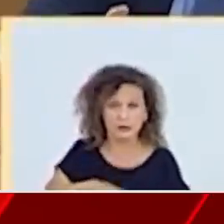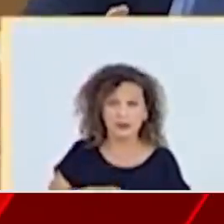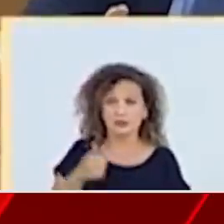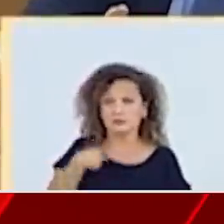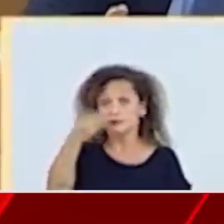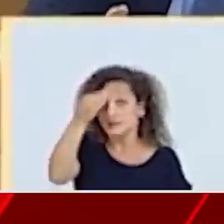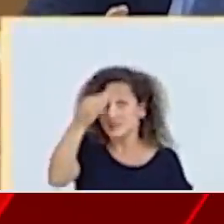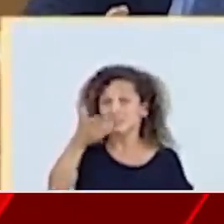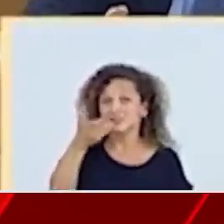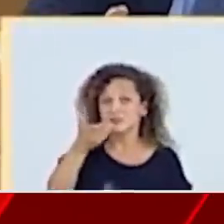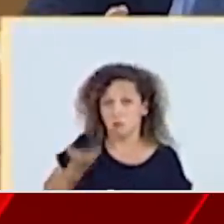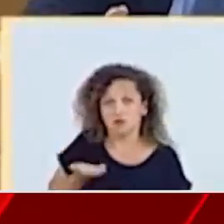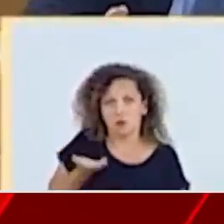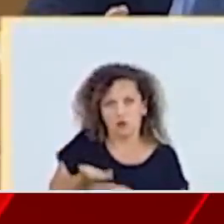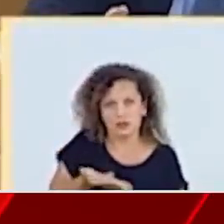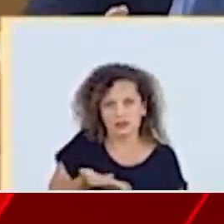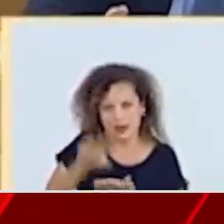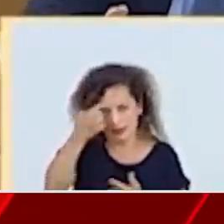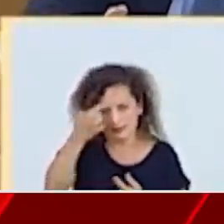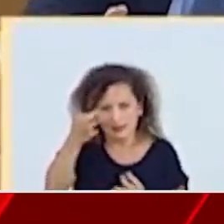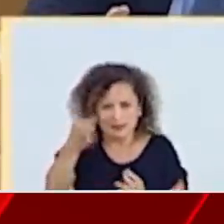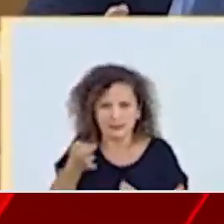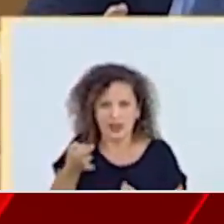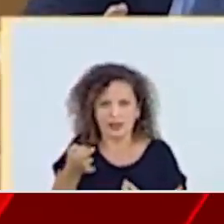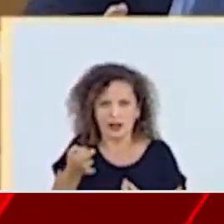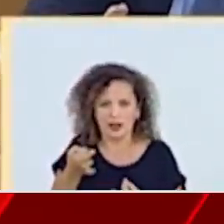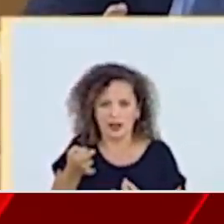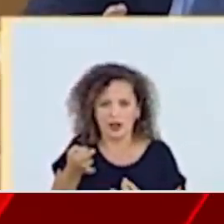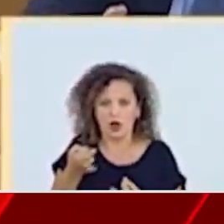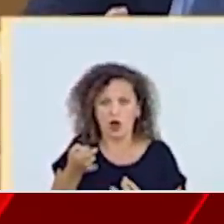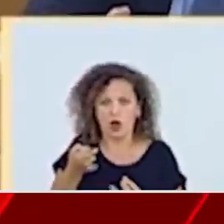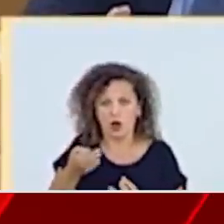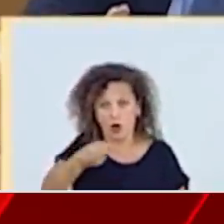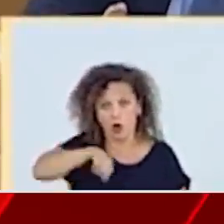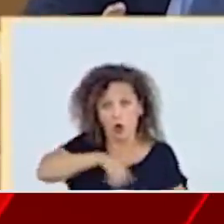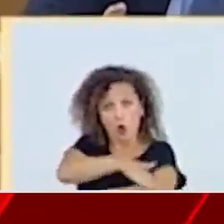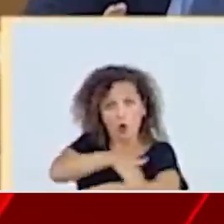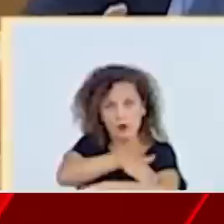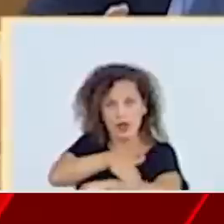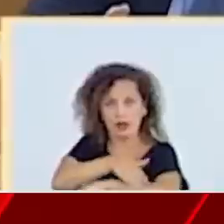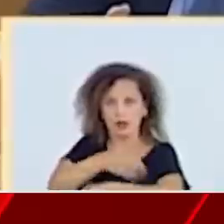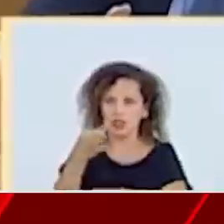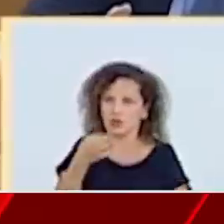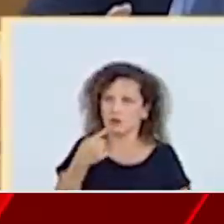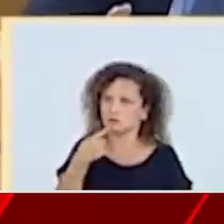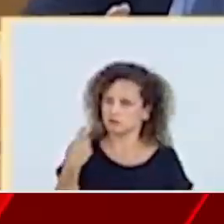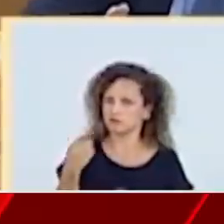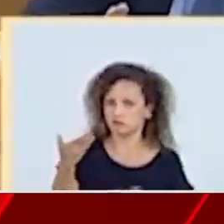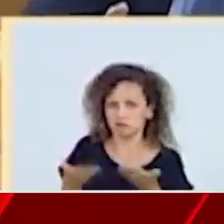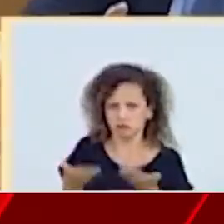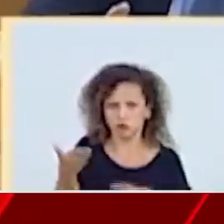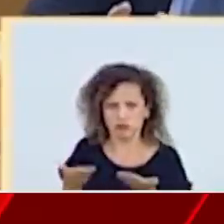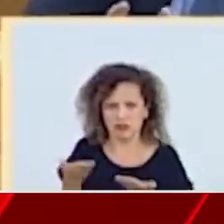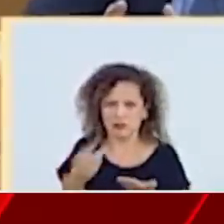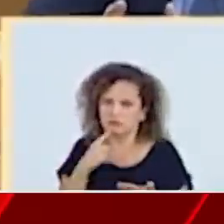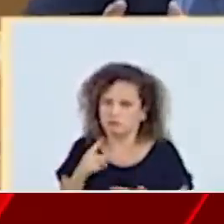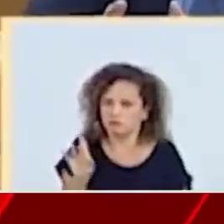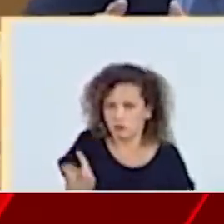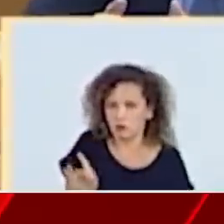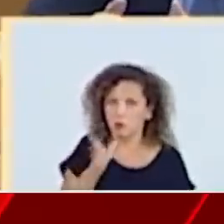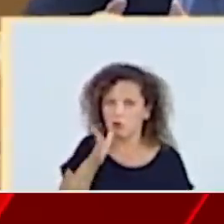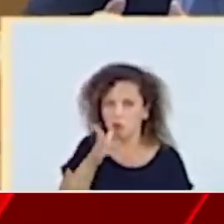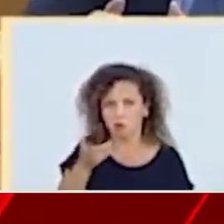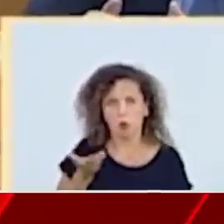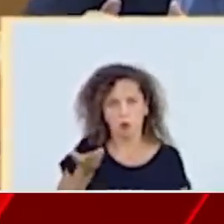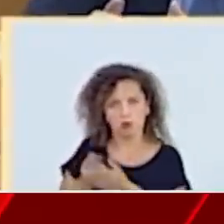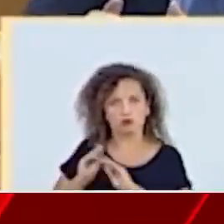haya logrado los avances que ha logrado. E incluso, hay que ser, seamos, como dije hace rato,